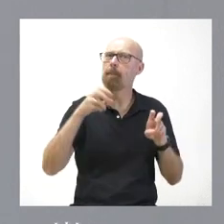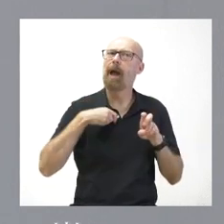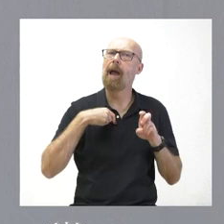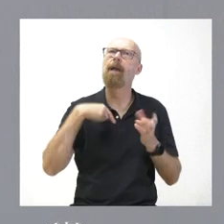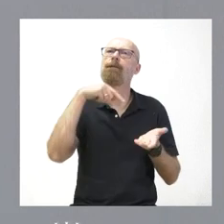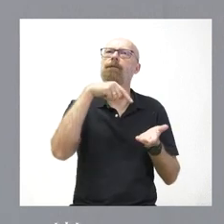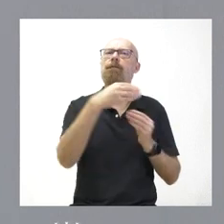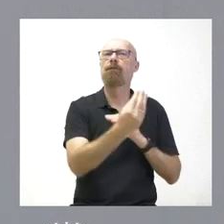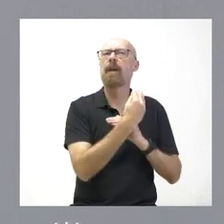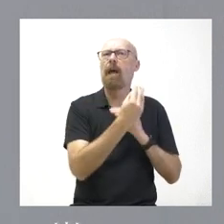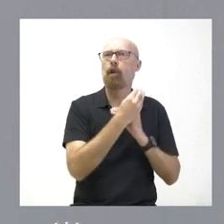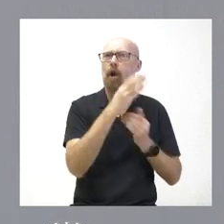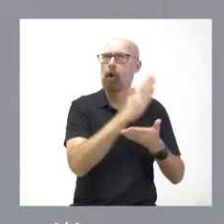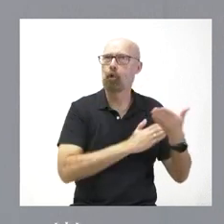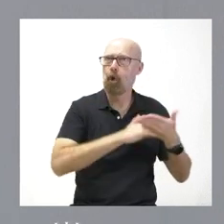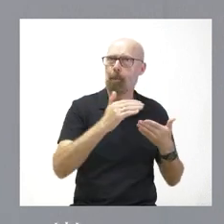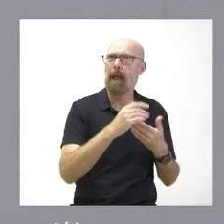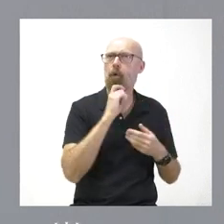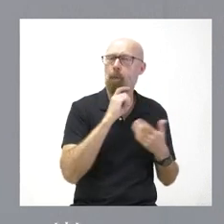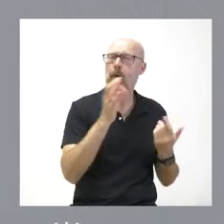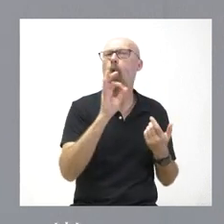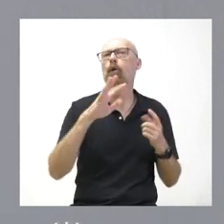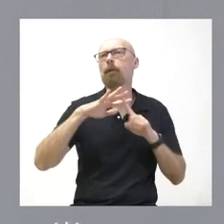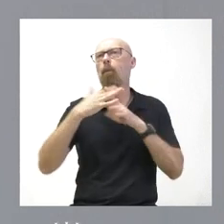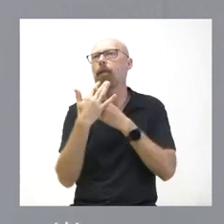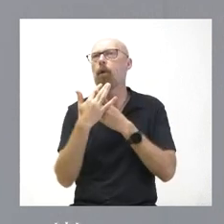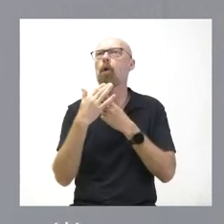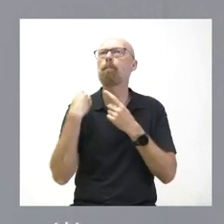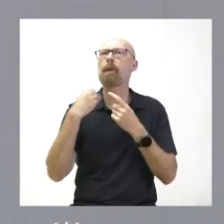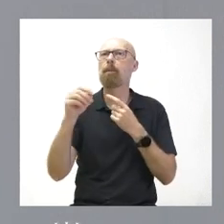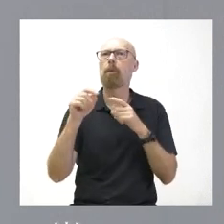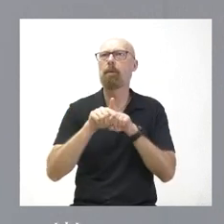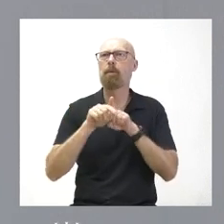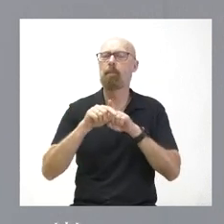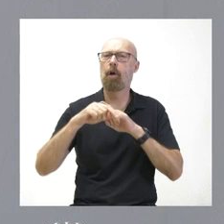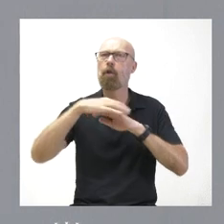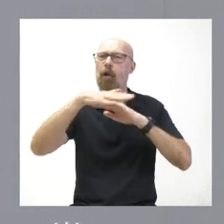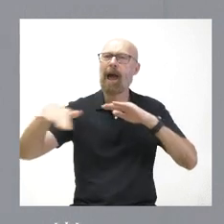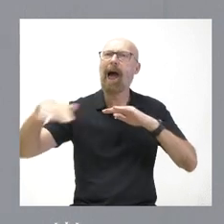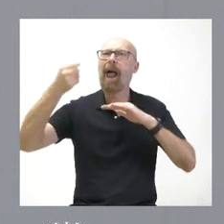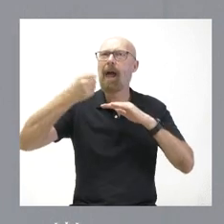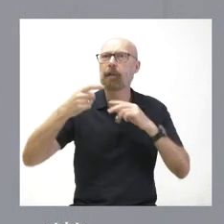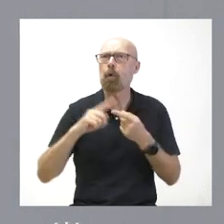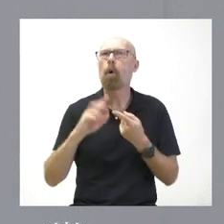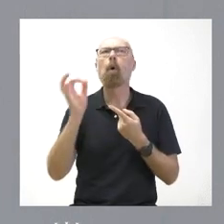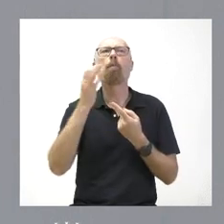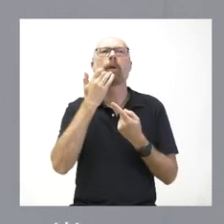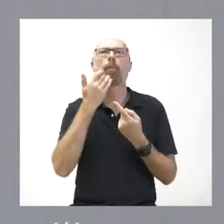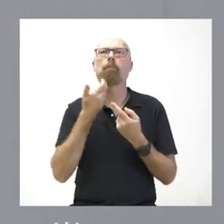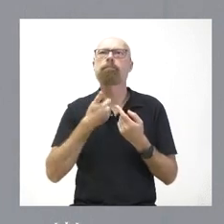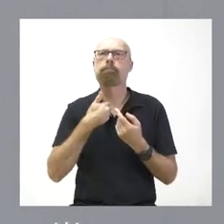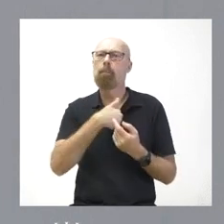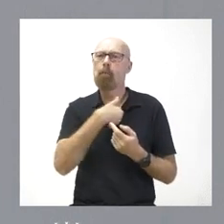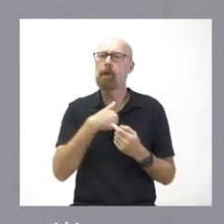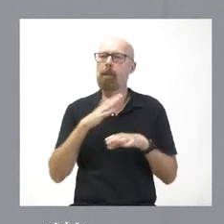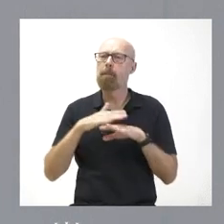autonómica nuestra situación en el entorno de lo que es el corredor Atlántico la posición para conseguir disponer de